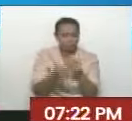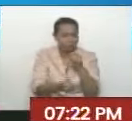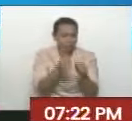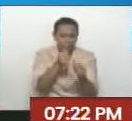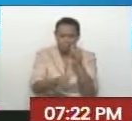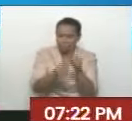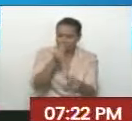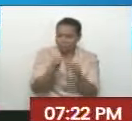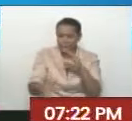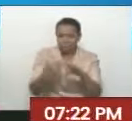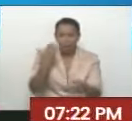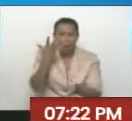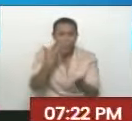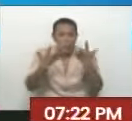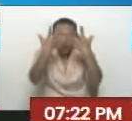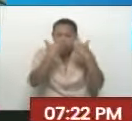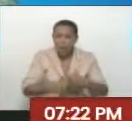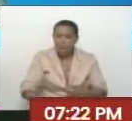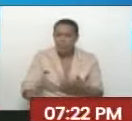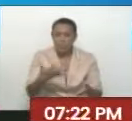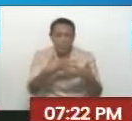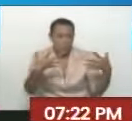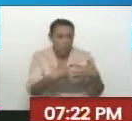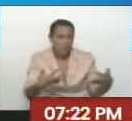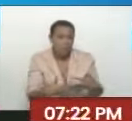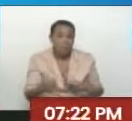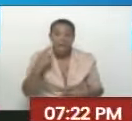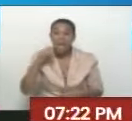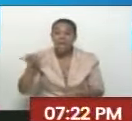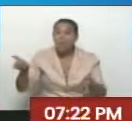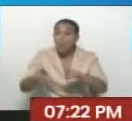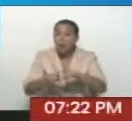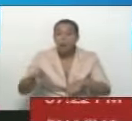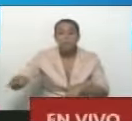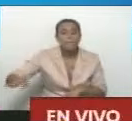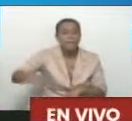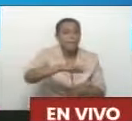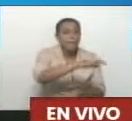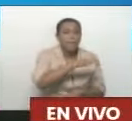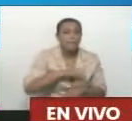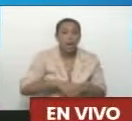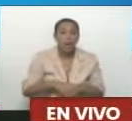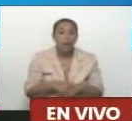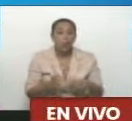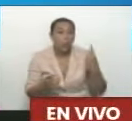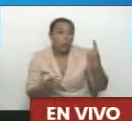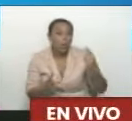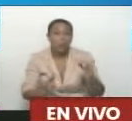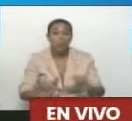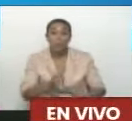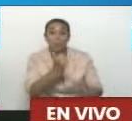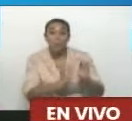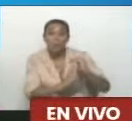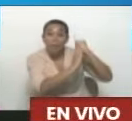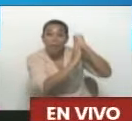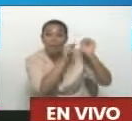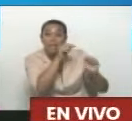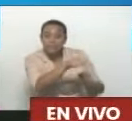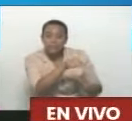reportándome, ¿ah? Y así por el estilo todos los estados, un nuevo estado mayor, un nuevo jefe del estado